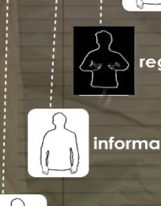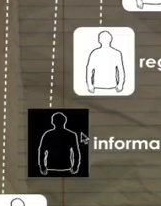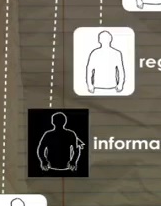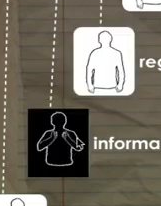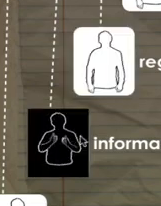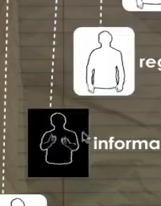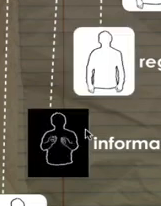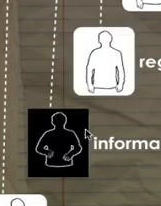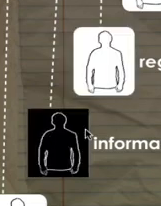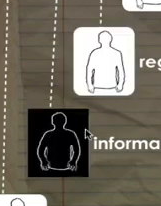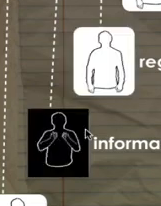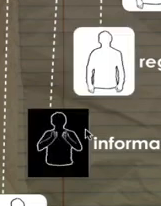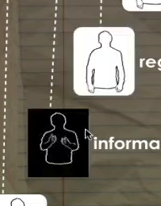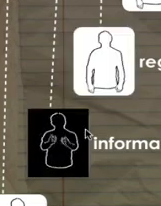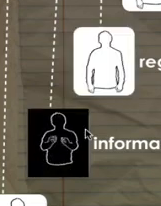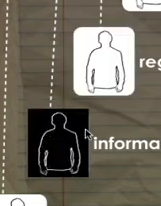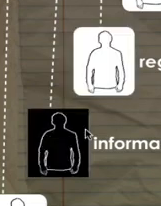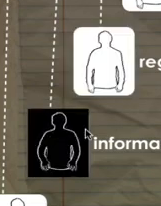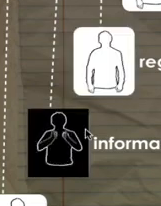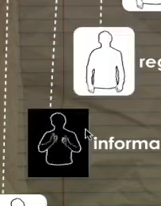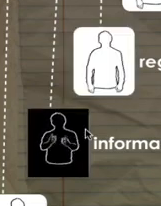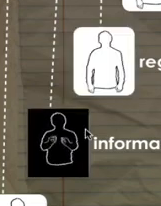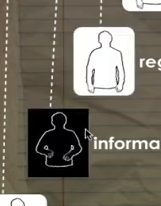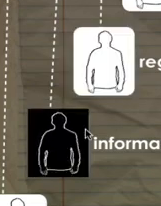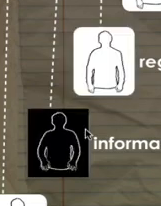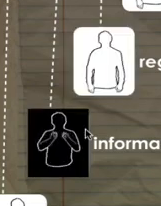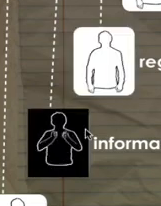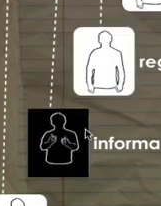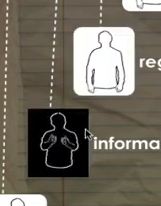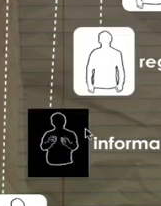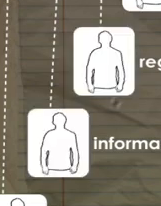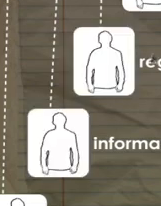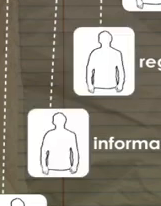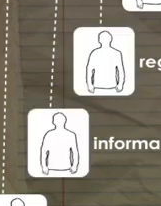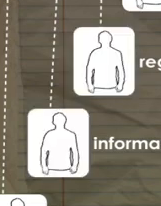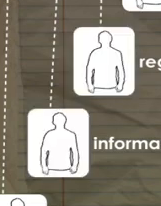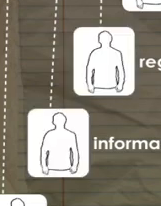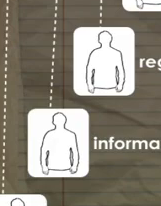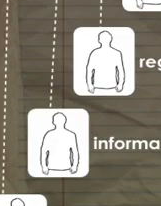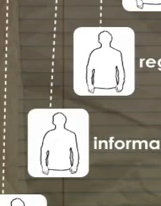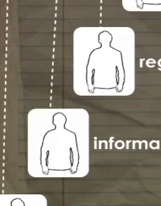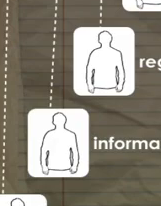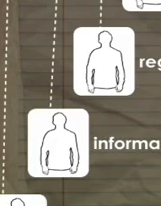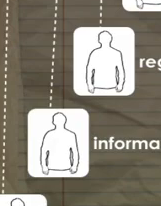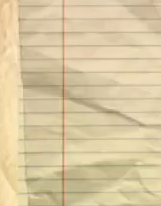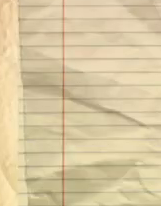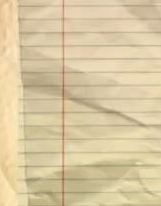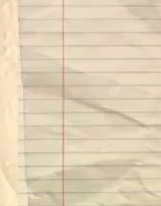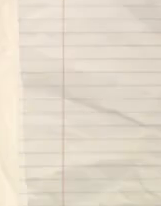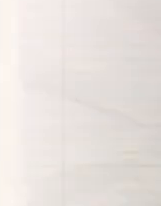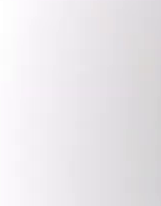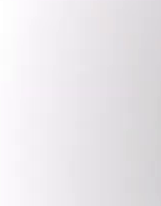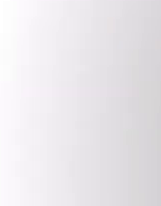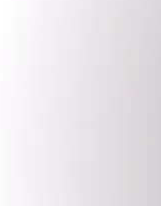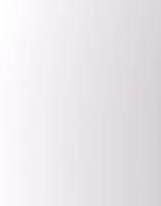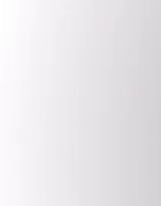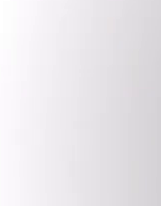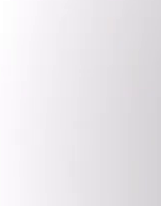por el video.